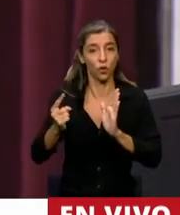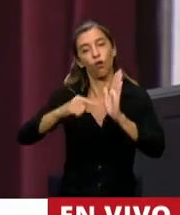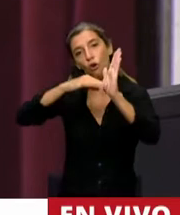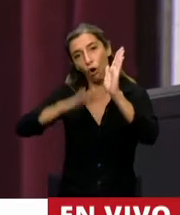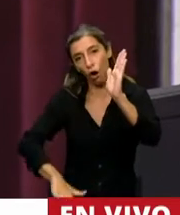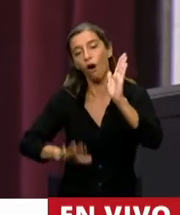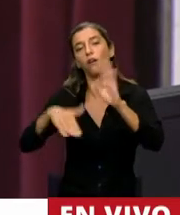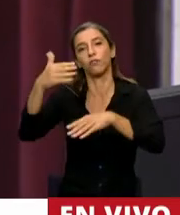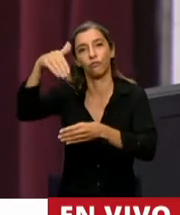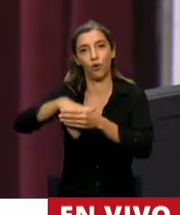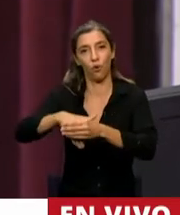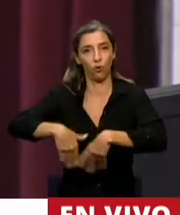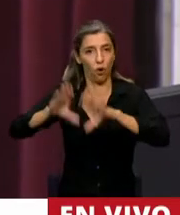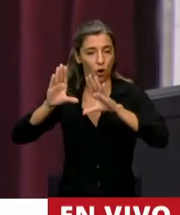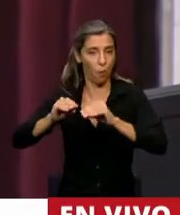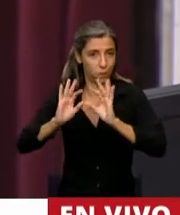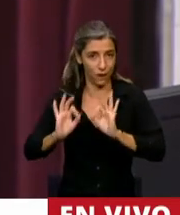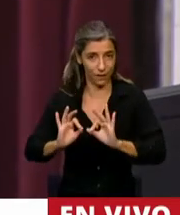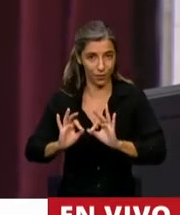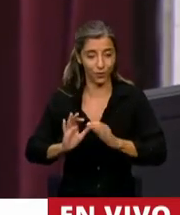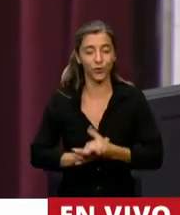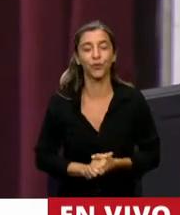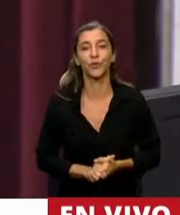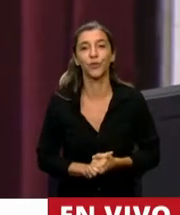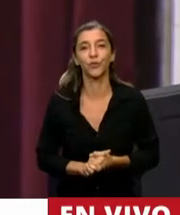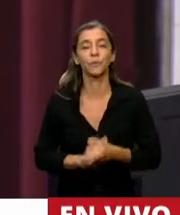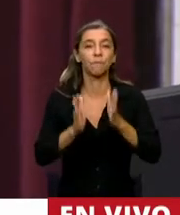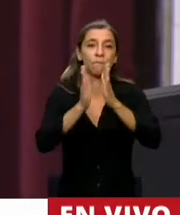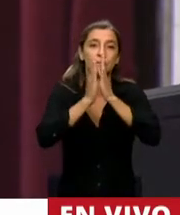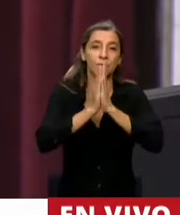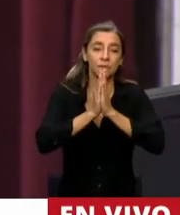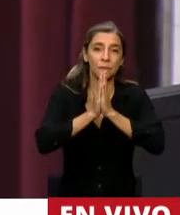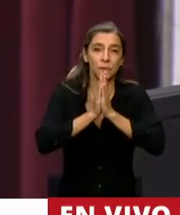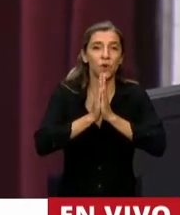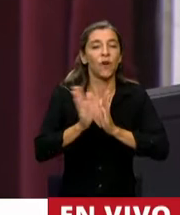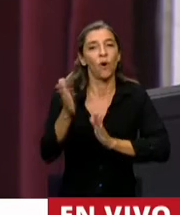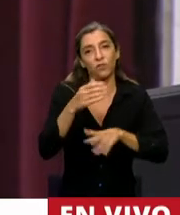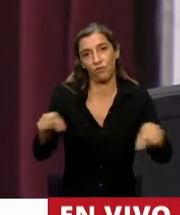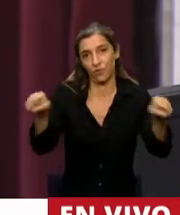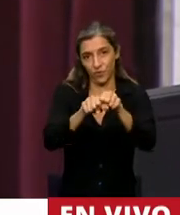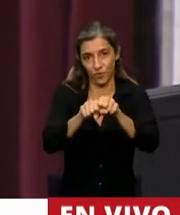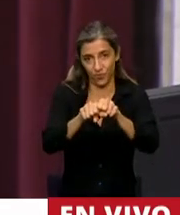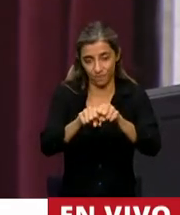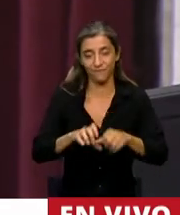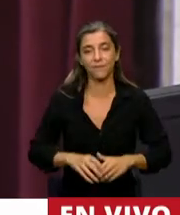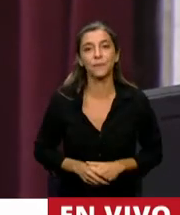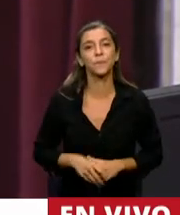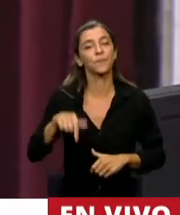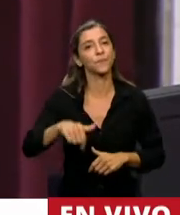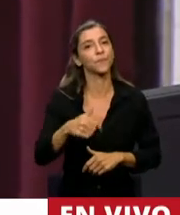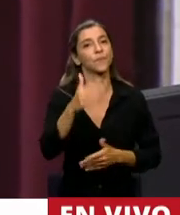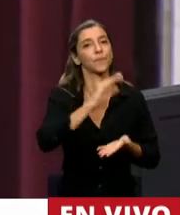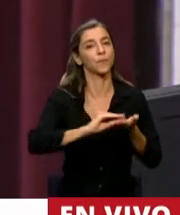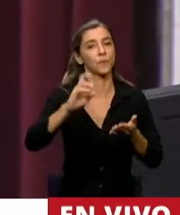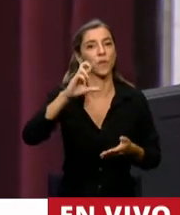nominal. Así que, por favor, a todos que tengan la conectividad hecha. Diputado Ponce, en el uso de la